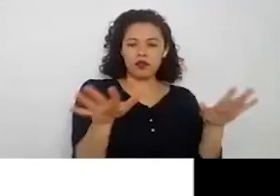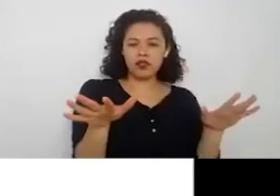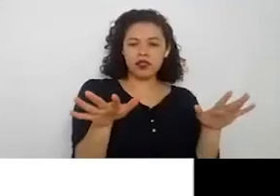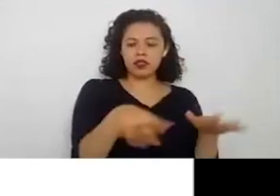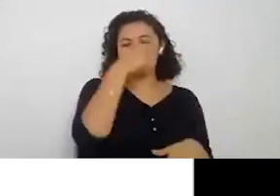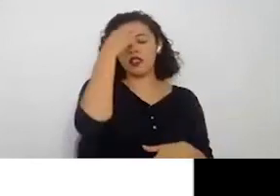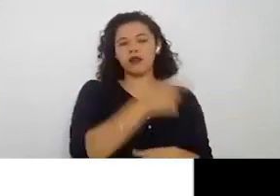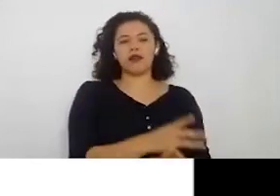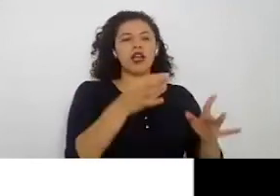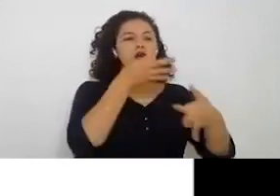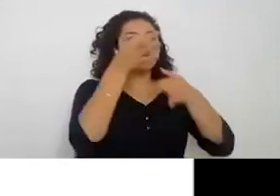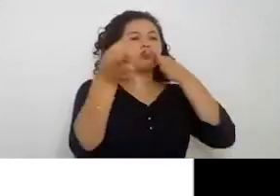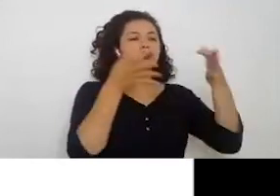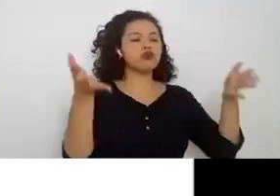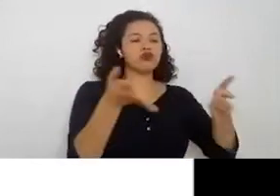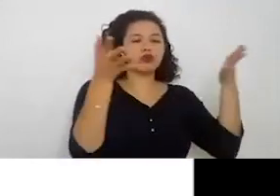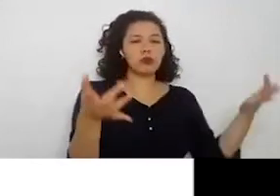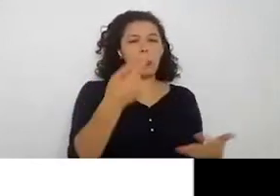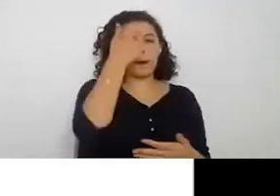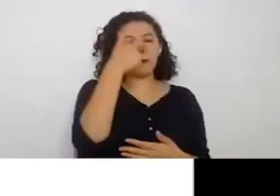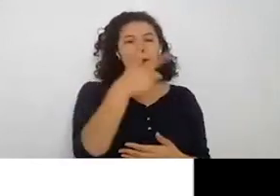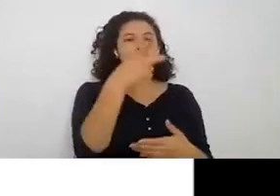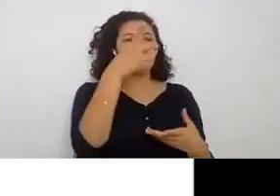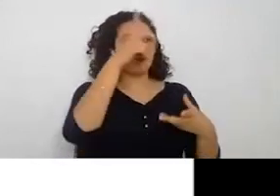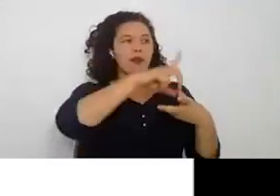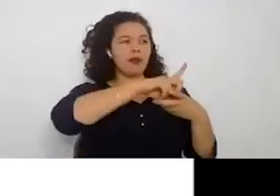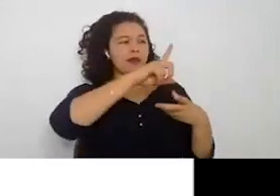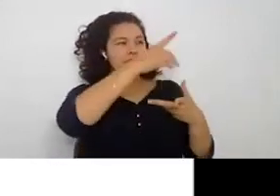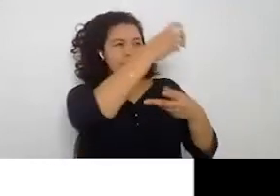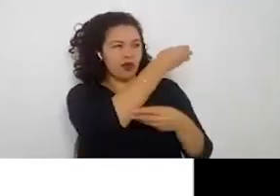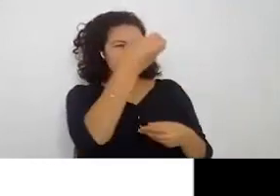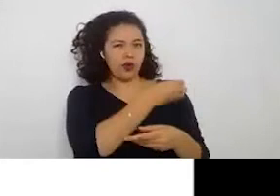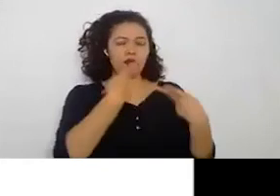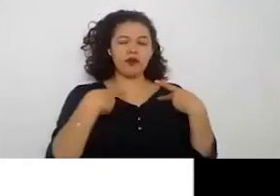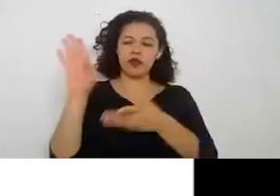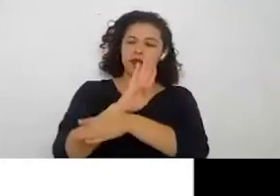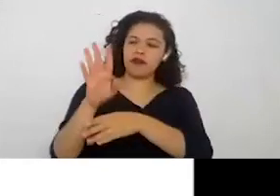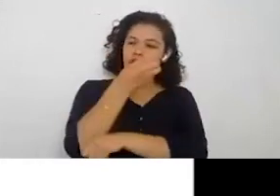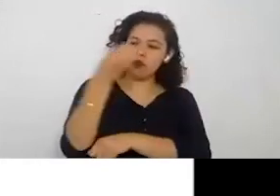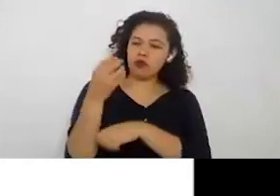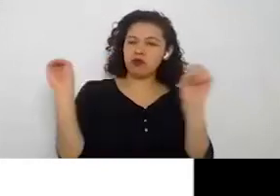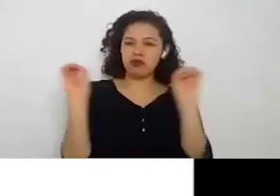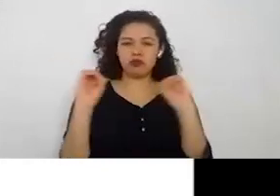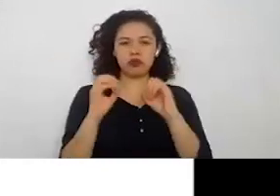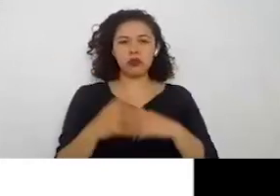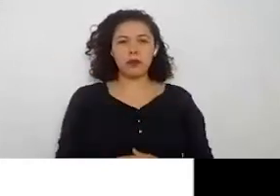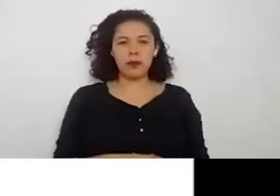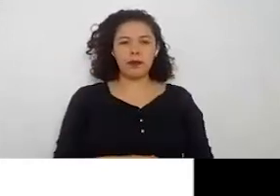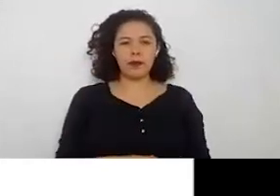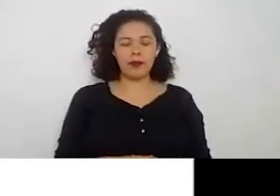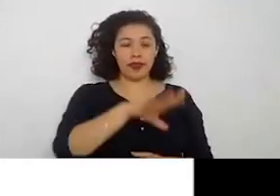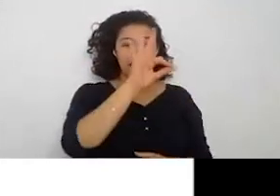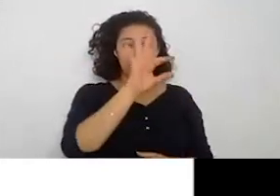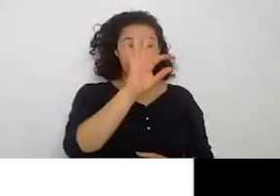generar campañas, para administrar donantes, para administrar beneficiarios. El 70% no lo